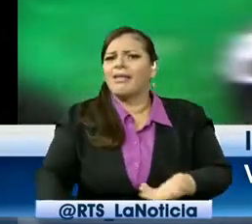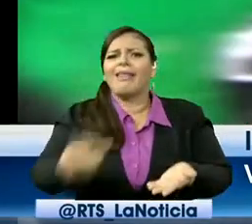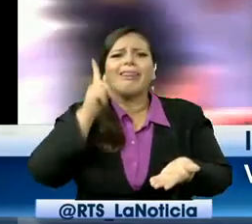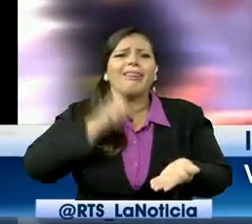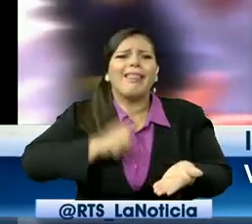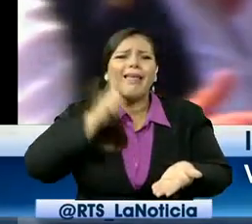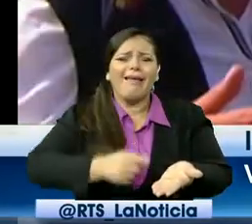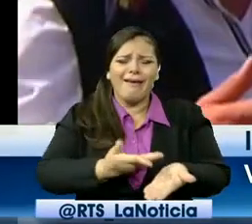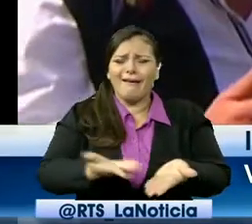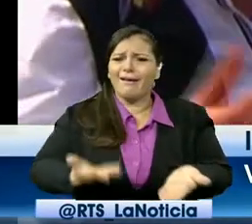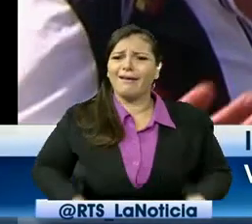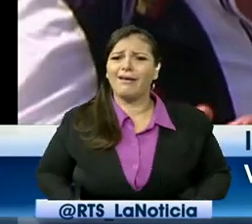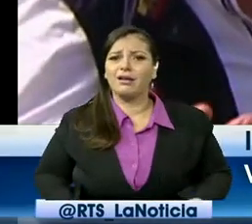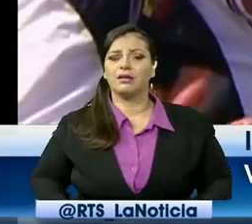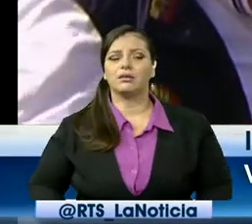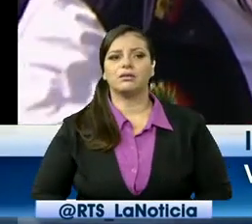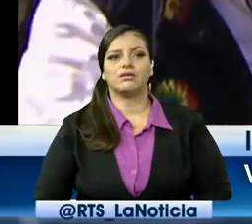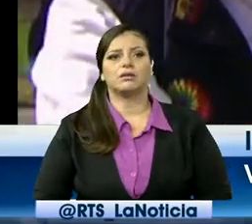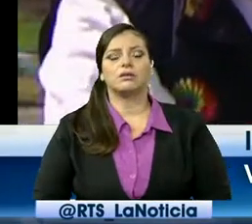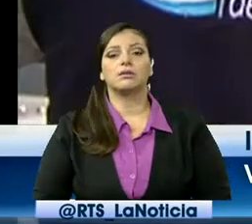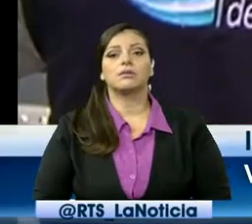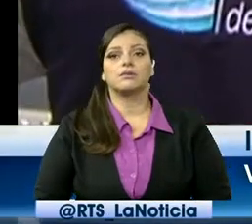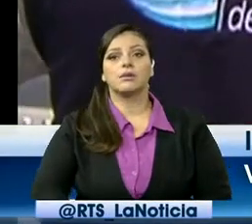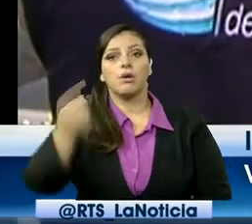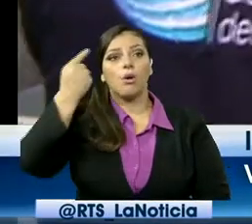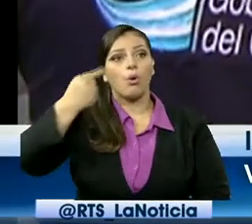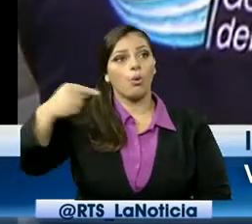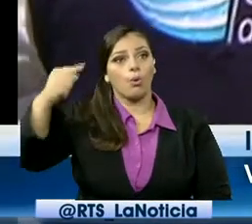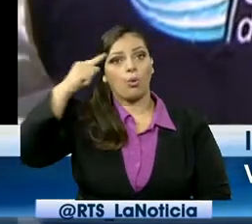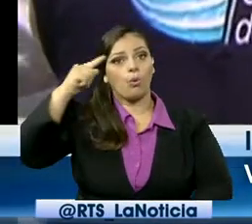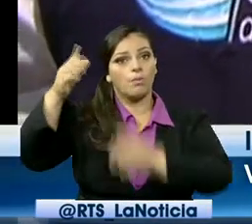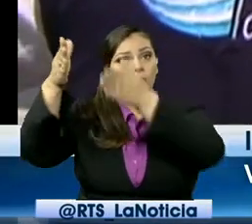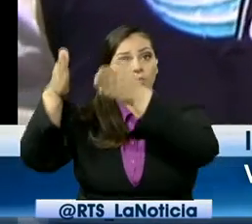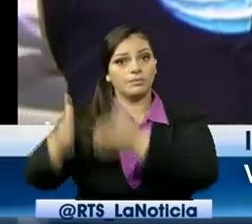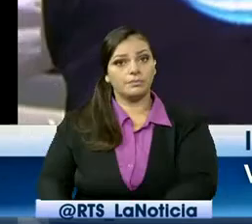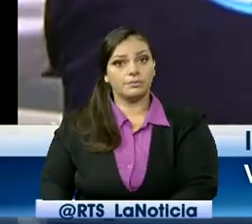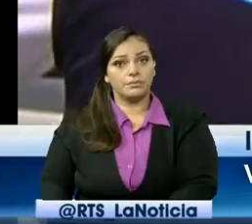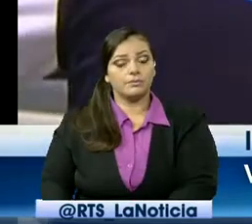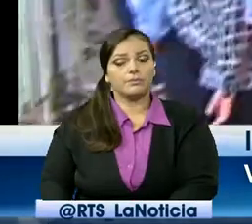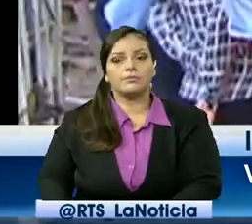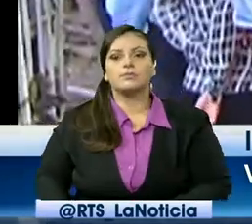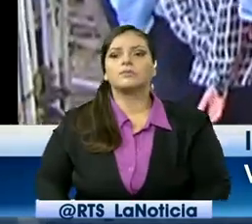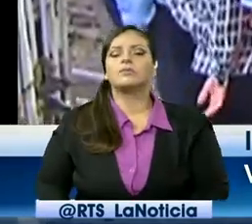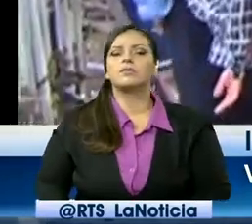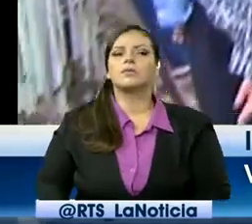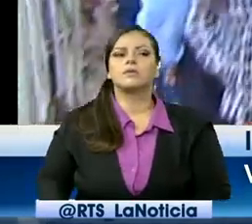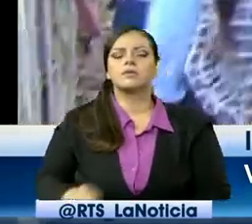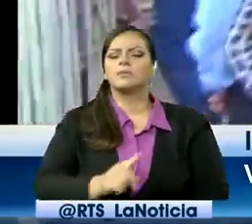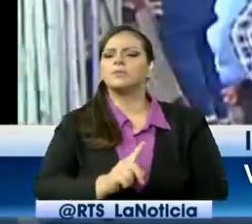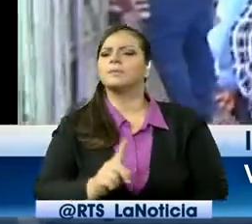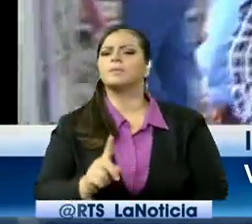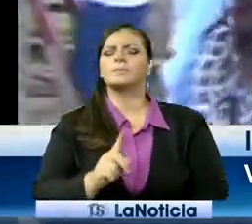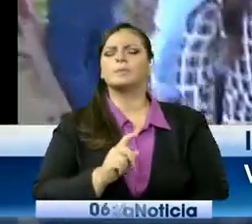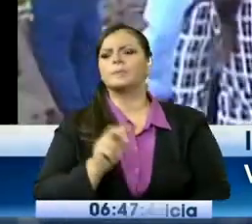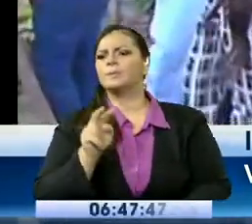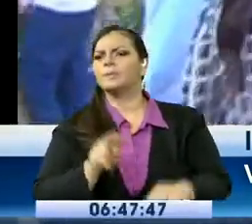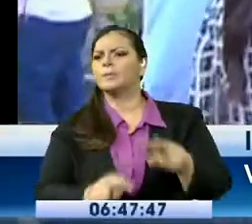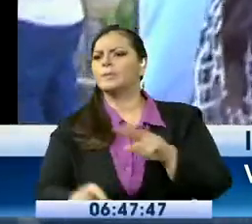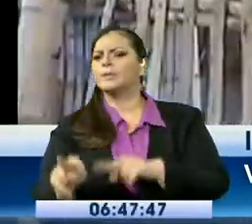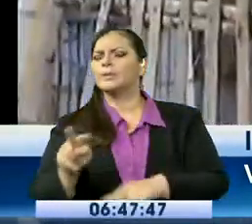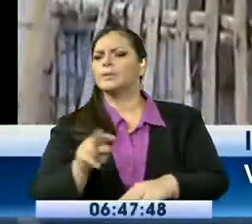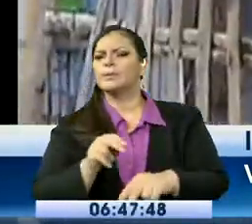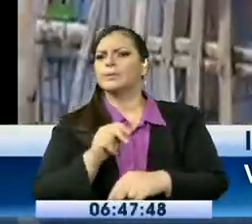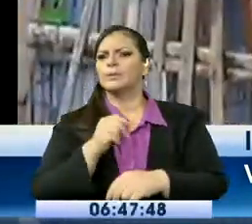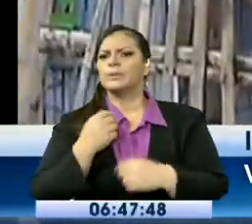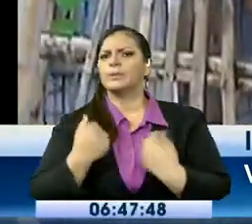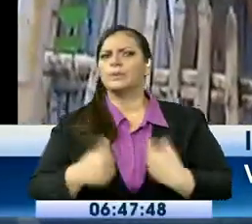escuela hoy. De su parte, la gobernación también llegó hasta el lugar asegurando que este no es el único problema que enfrenta, pues la lluvia podría dañar